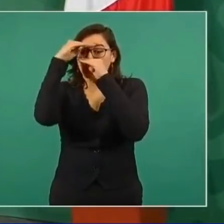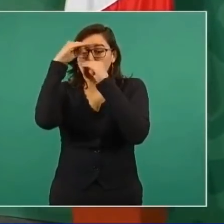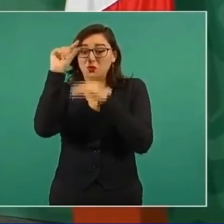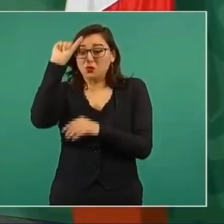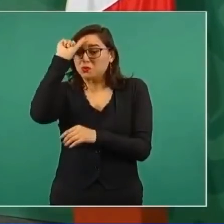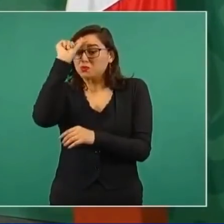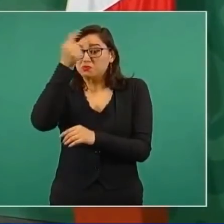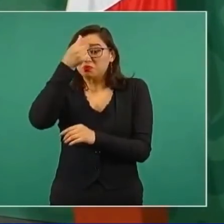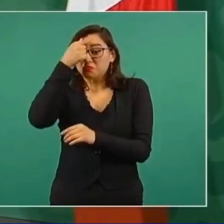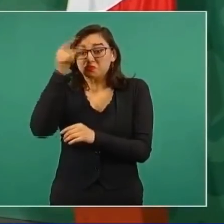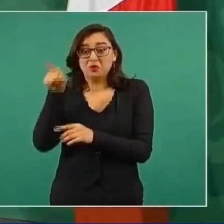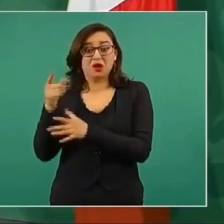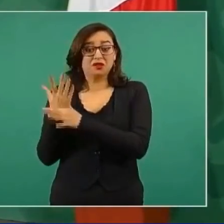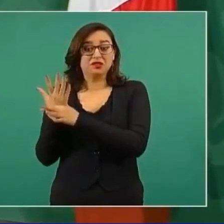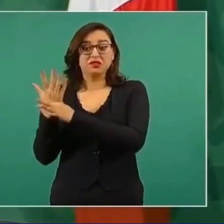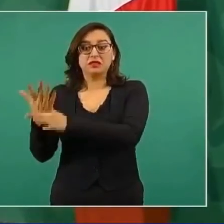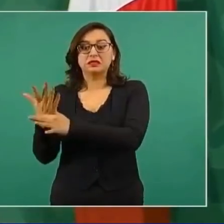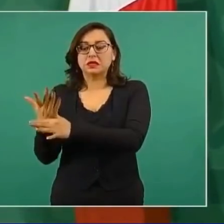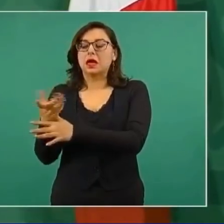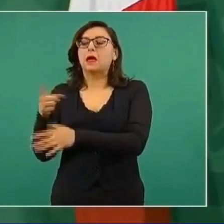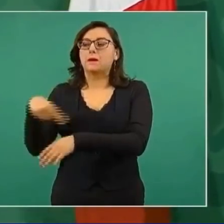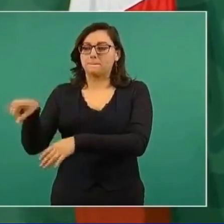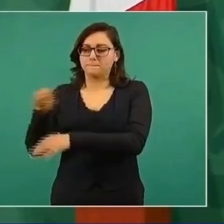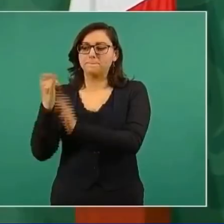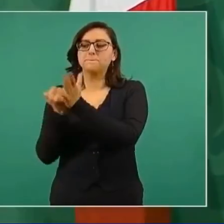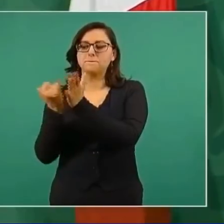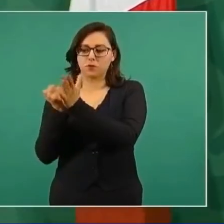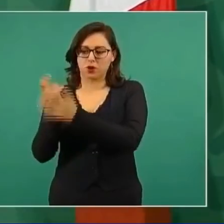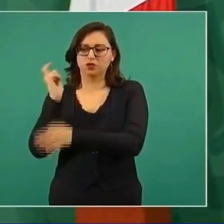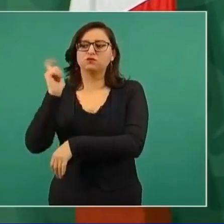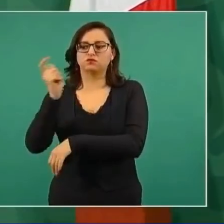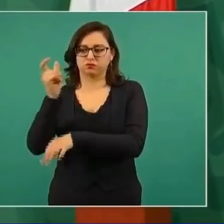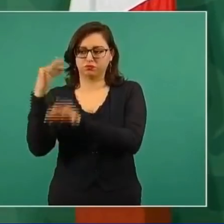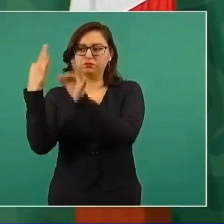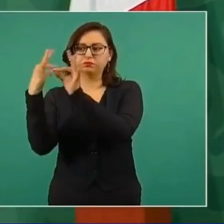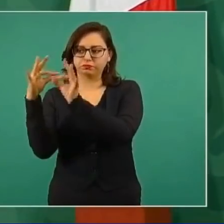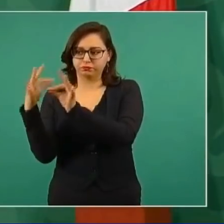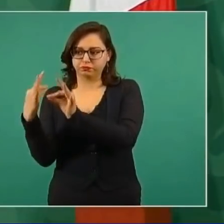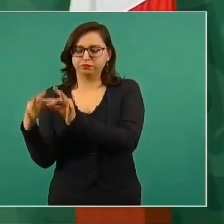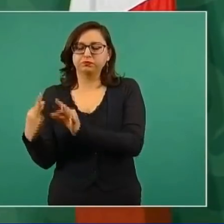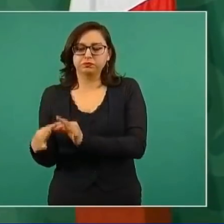conservadora, pone, estos son los que pagan impuestos,